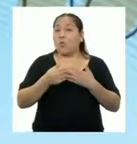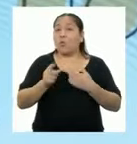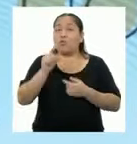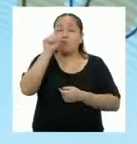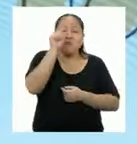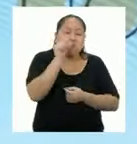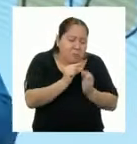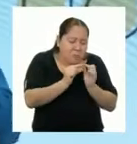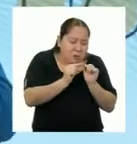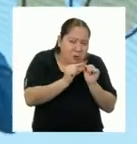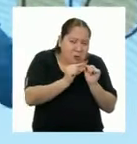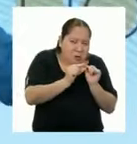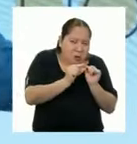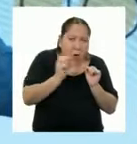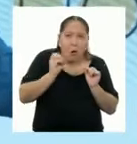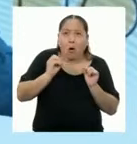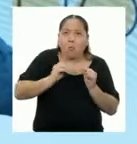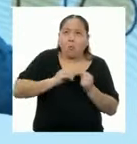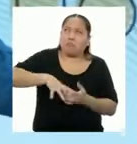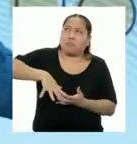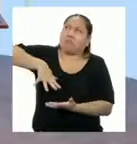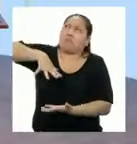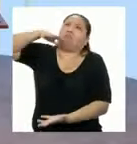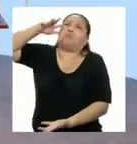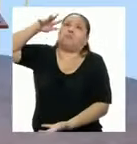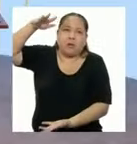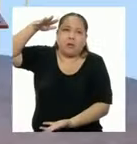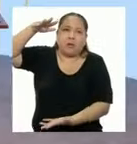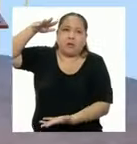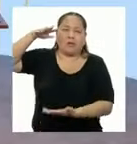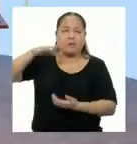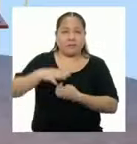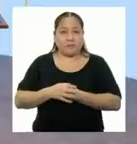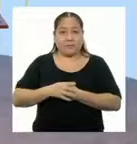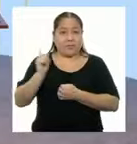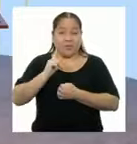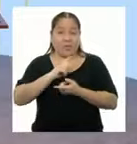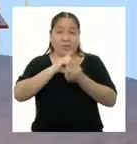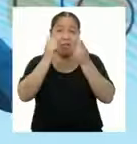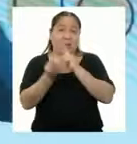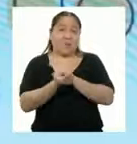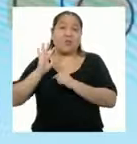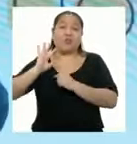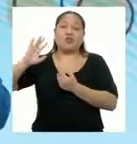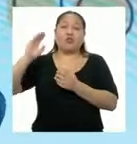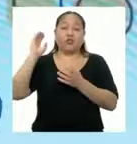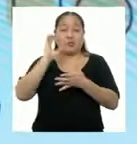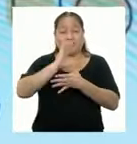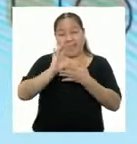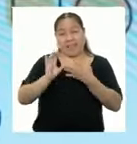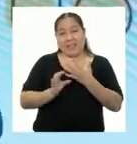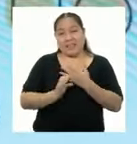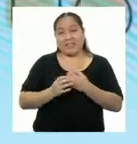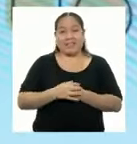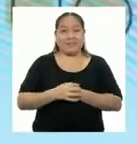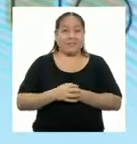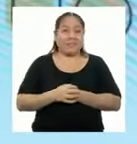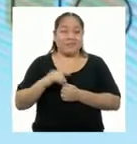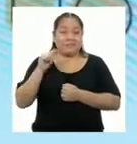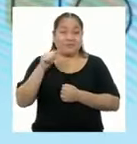muy pequeño o muy grande, sin variar sus características. Hay muchas